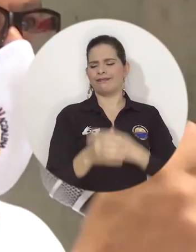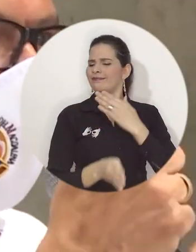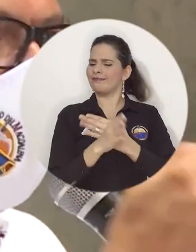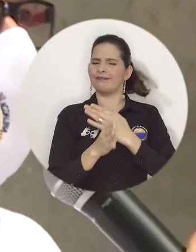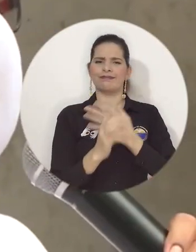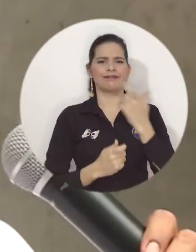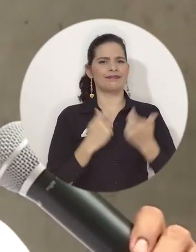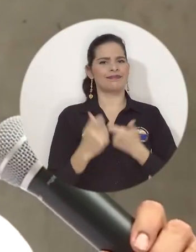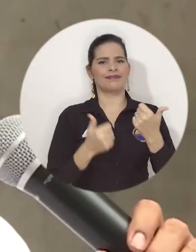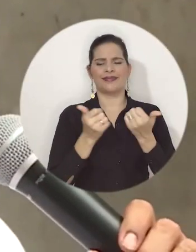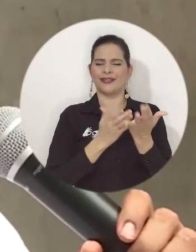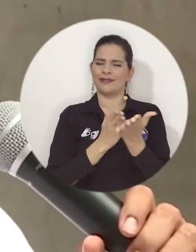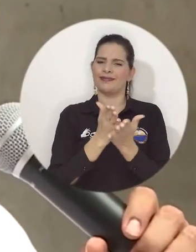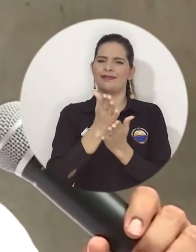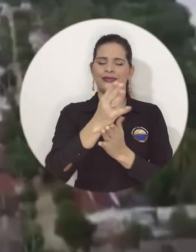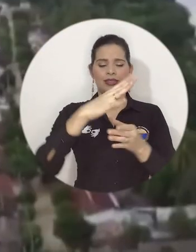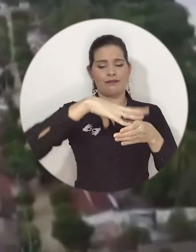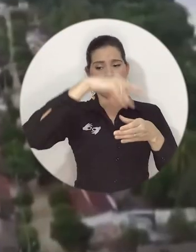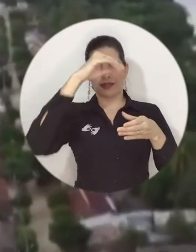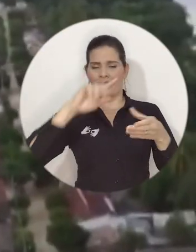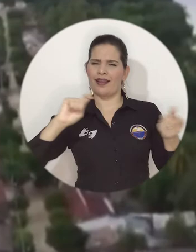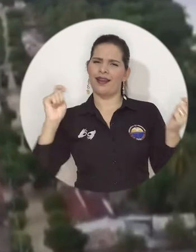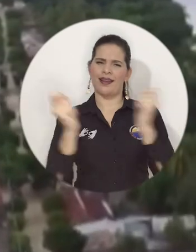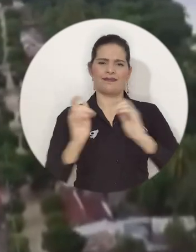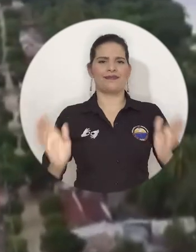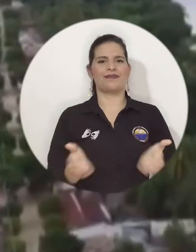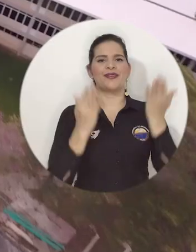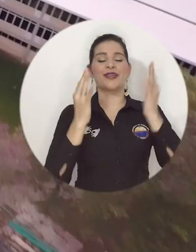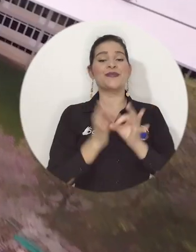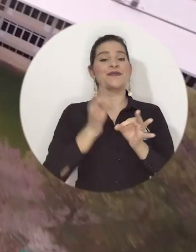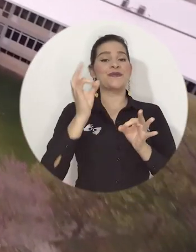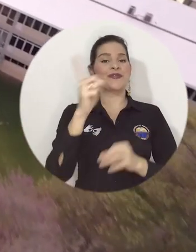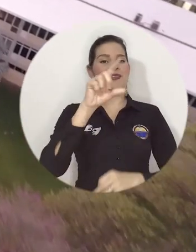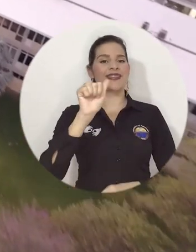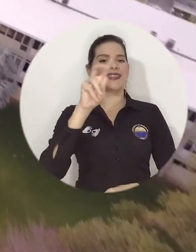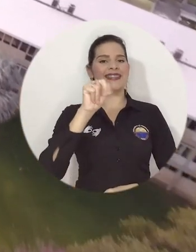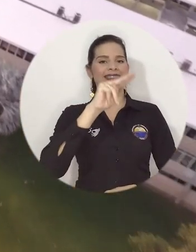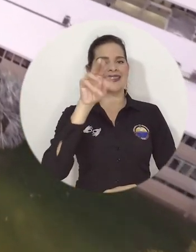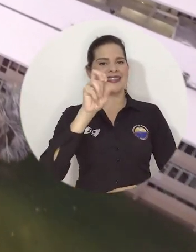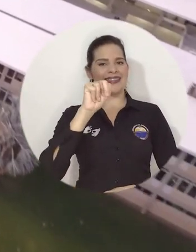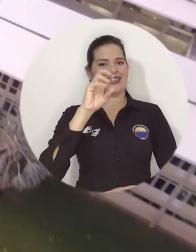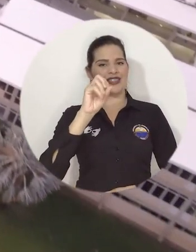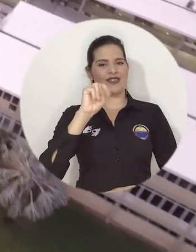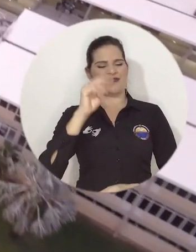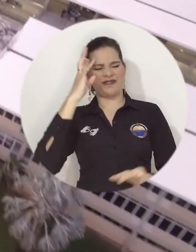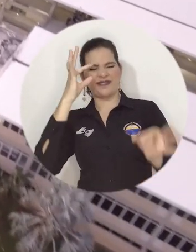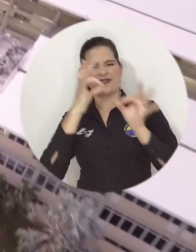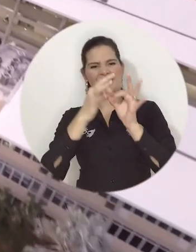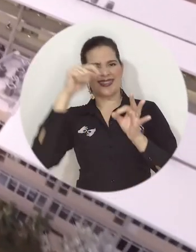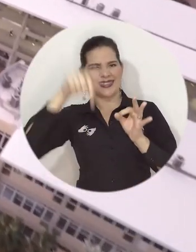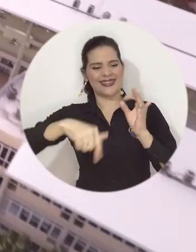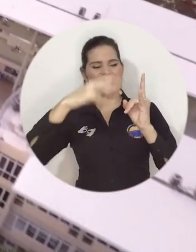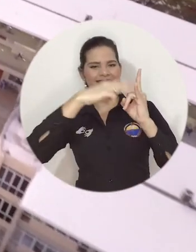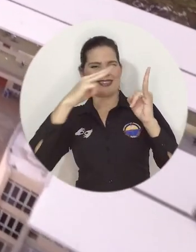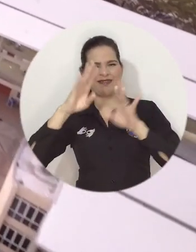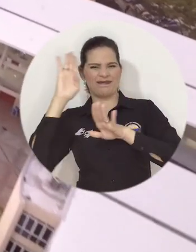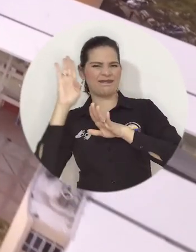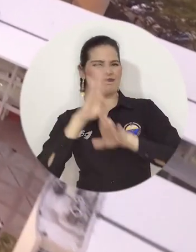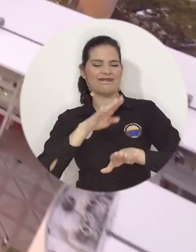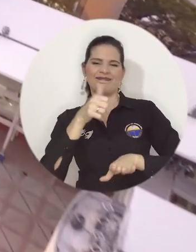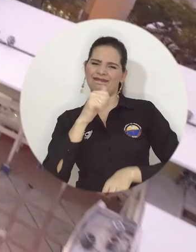cree en esta institución, cree en esta universidad. Universidad del Magdalena, más incluyente